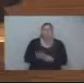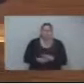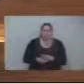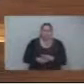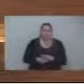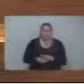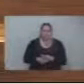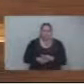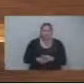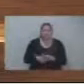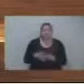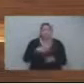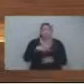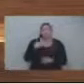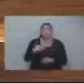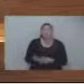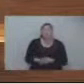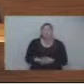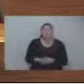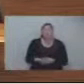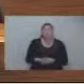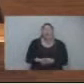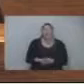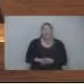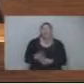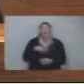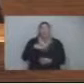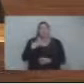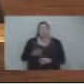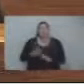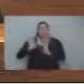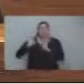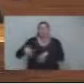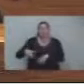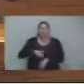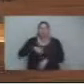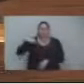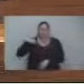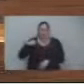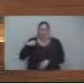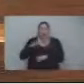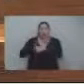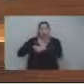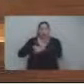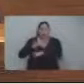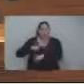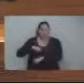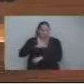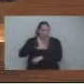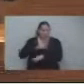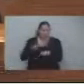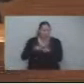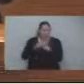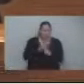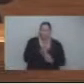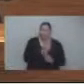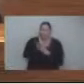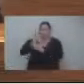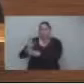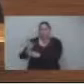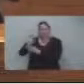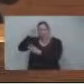¿Podemos también trasladar a las Cortes Generales o al Gobierno de España la posibilidad de que revise o modifique el concepto